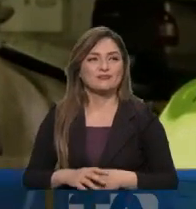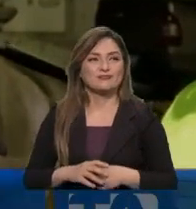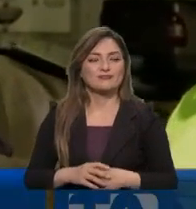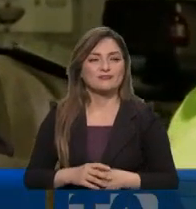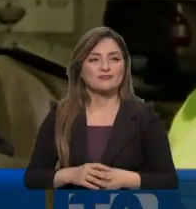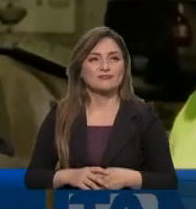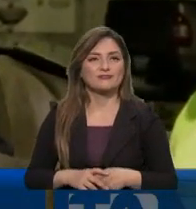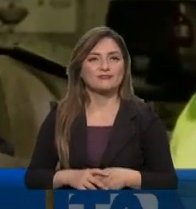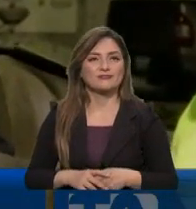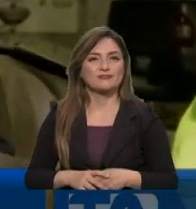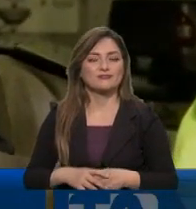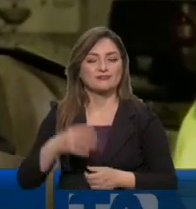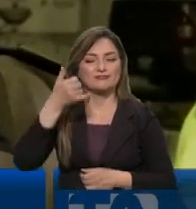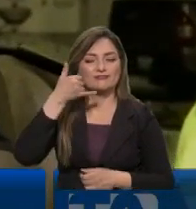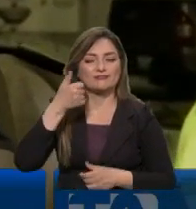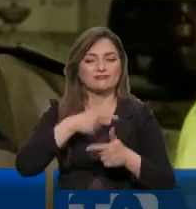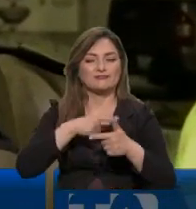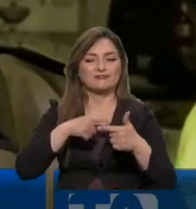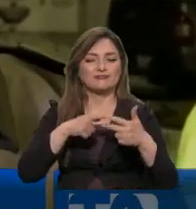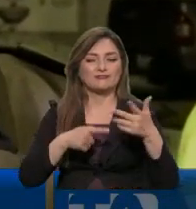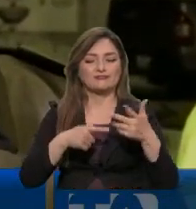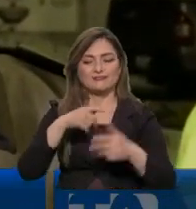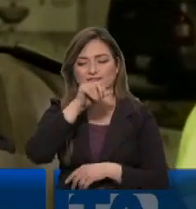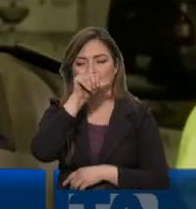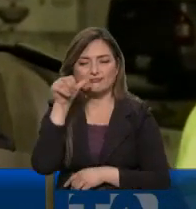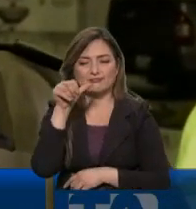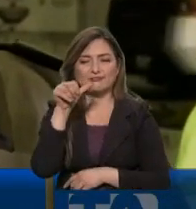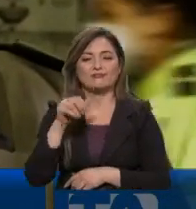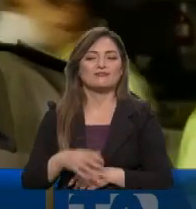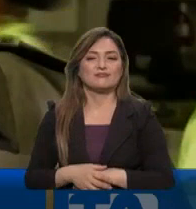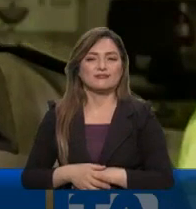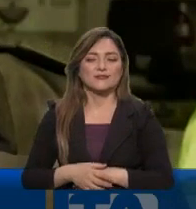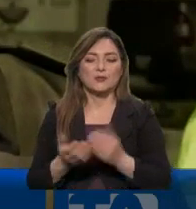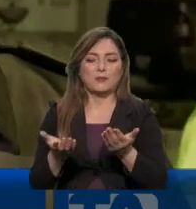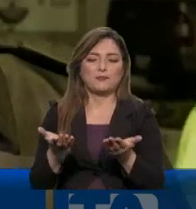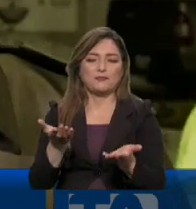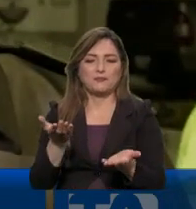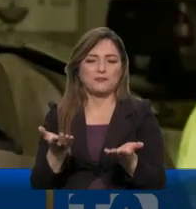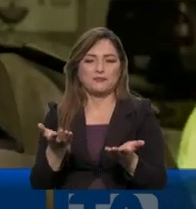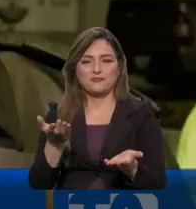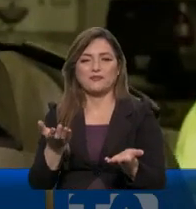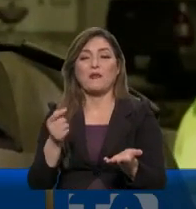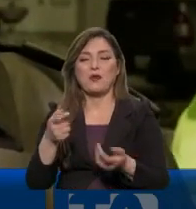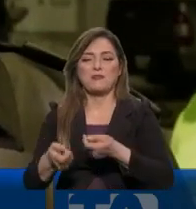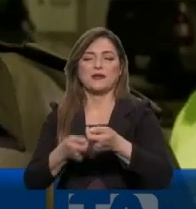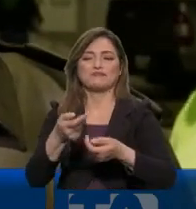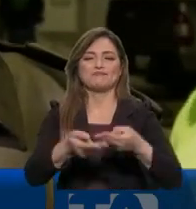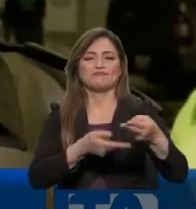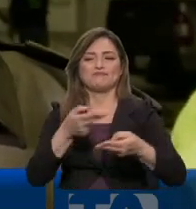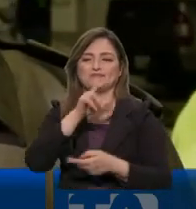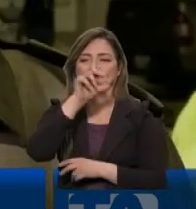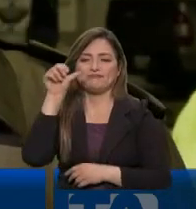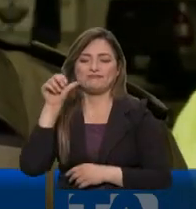y sacar varios celulares, drogas, igualmente pesas, la que se presume estaría destinada